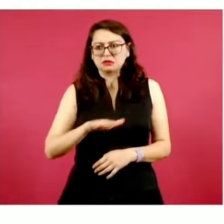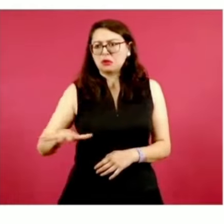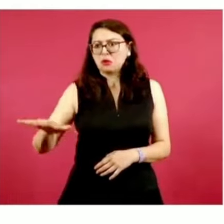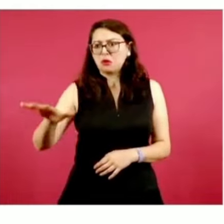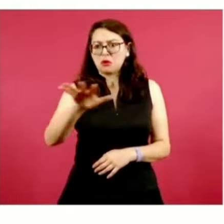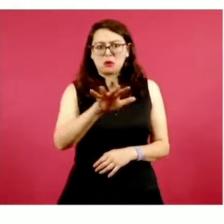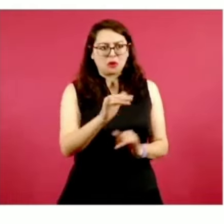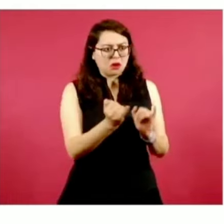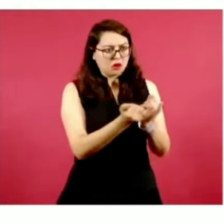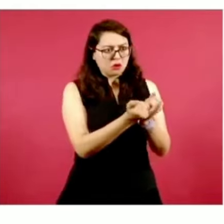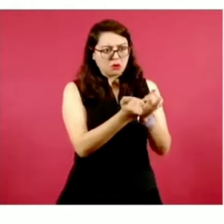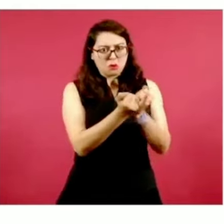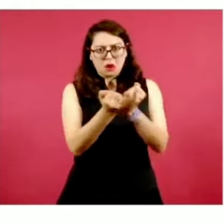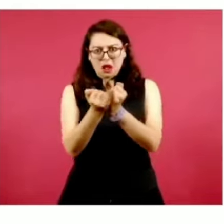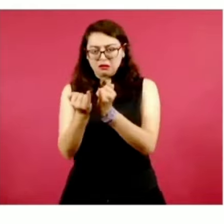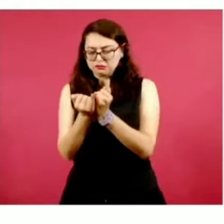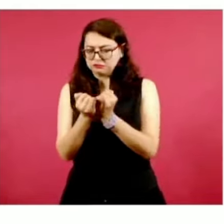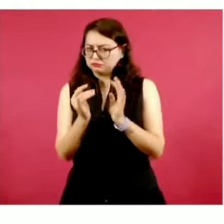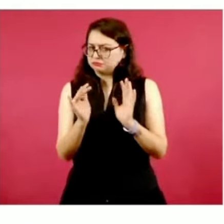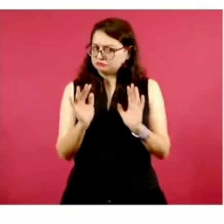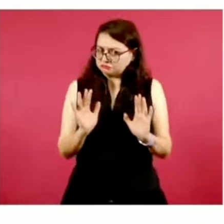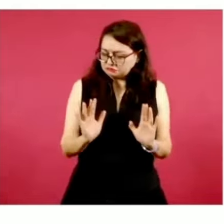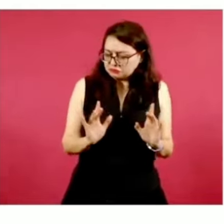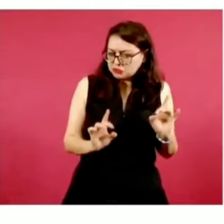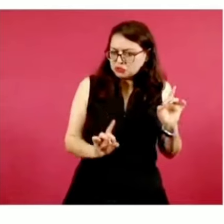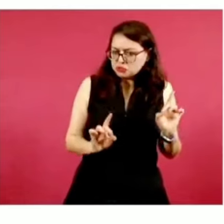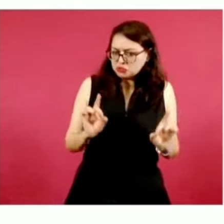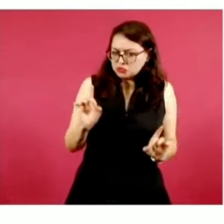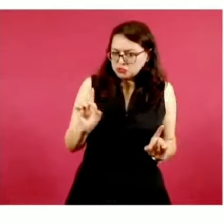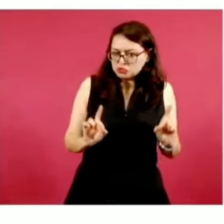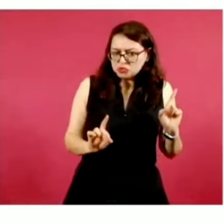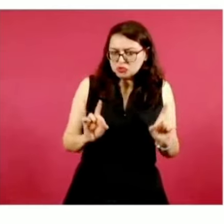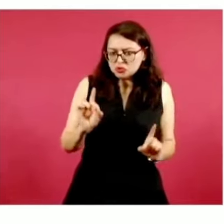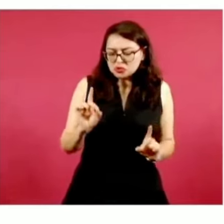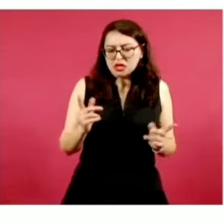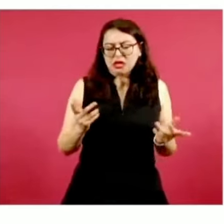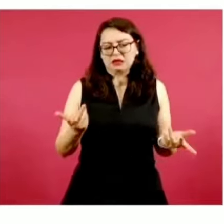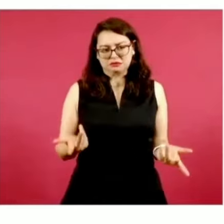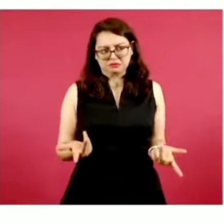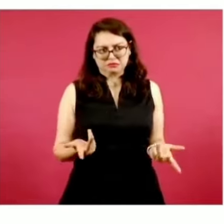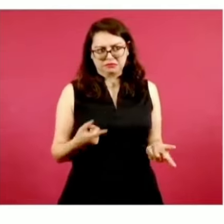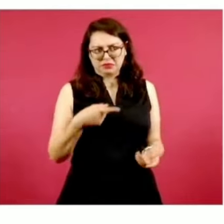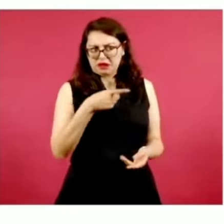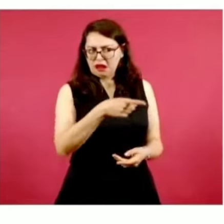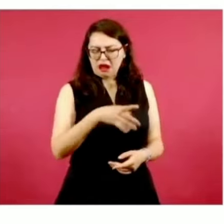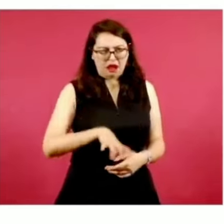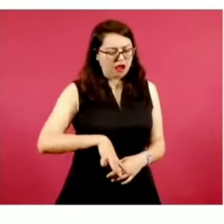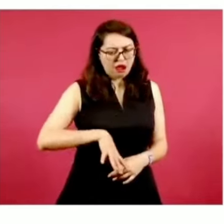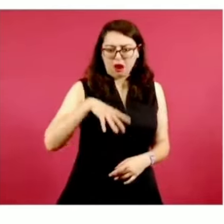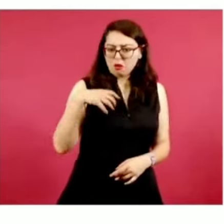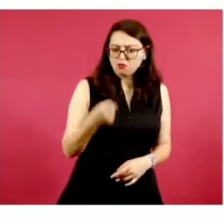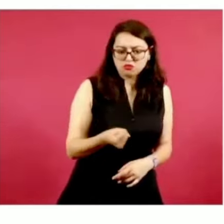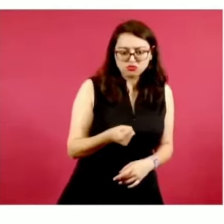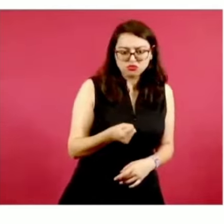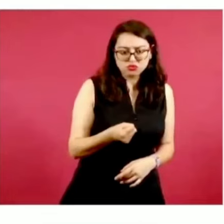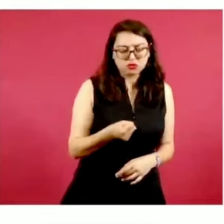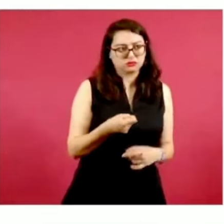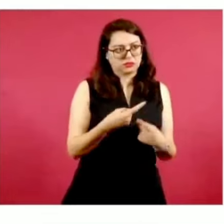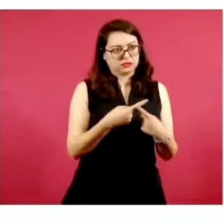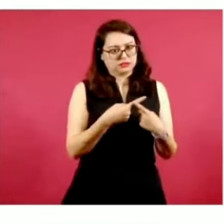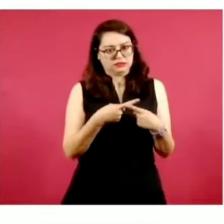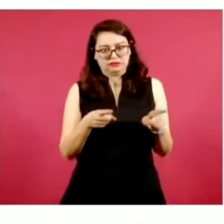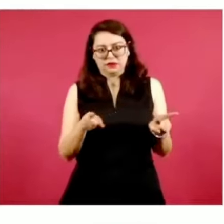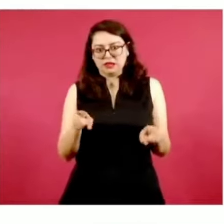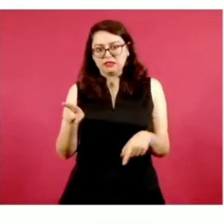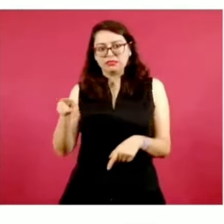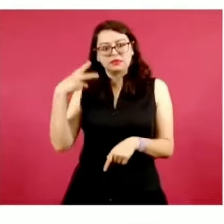despachando completos y frente a estaciones abusivas como la anterior vemos en contraste allí en el puerto de Veracruz a